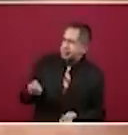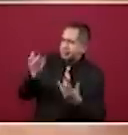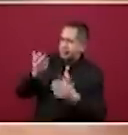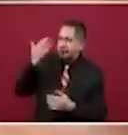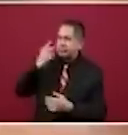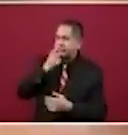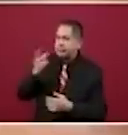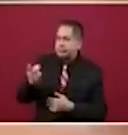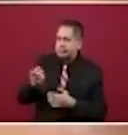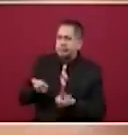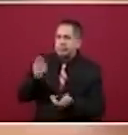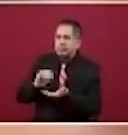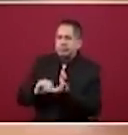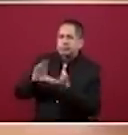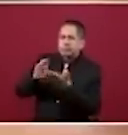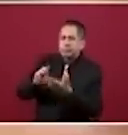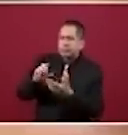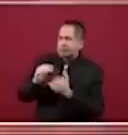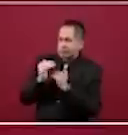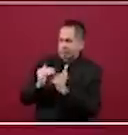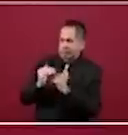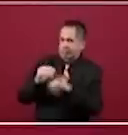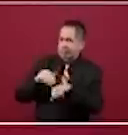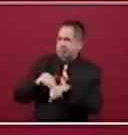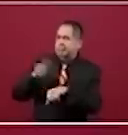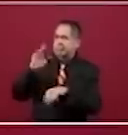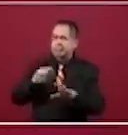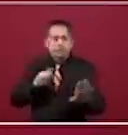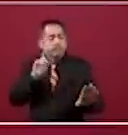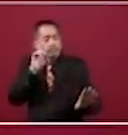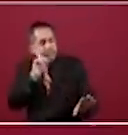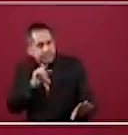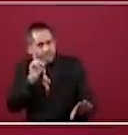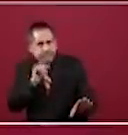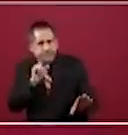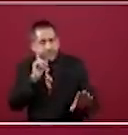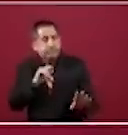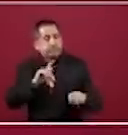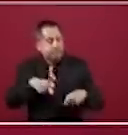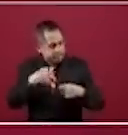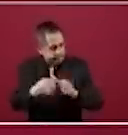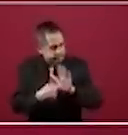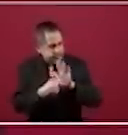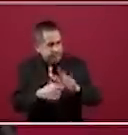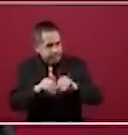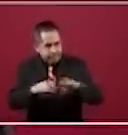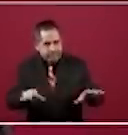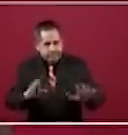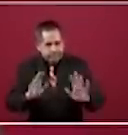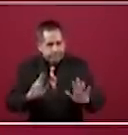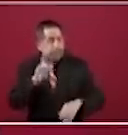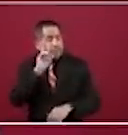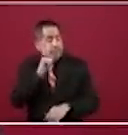mencionado una cantidad, pero era el mínimo, era el piso. ¿De mañana cuánto vamos se va a hacer? A dar a conocer ese dato